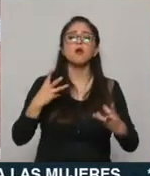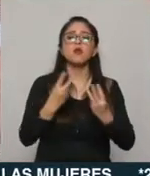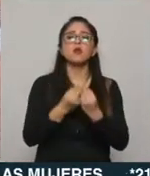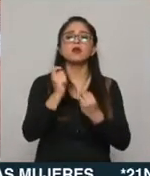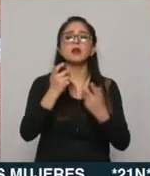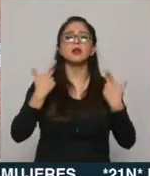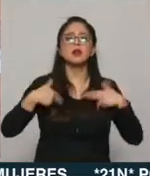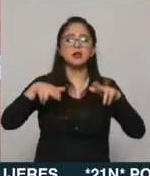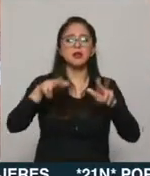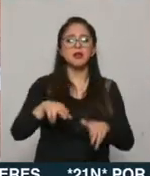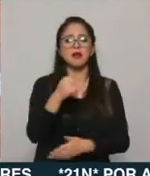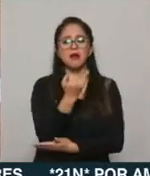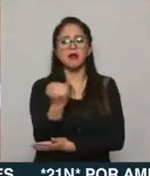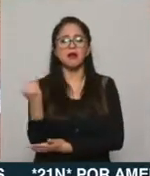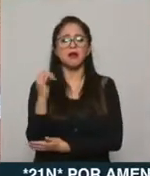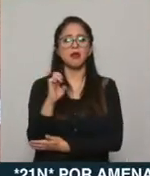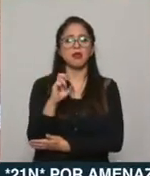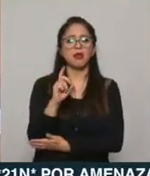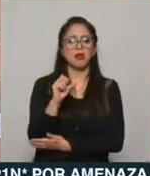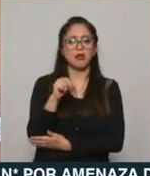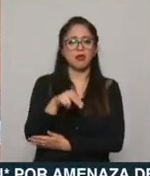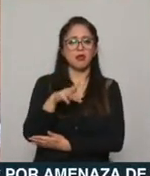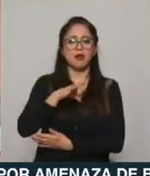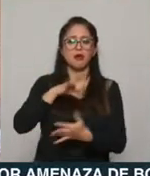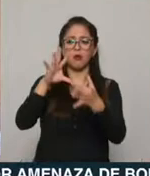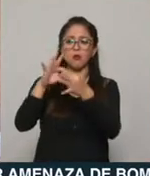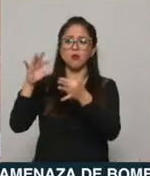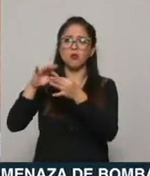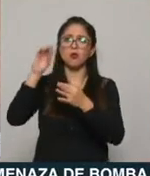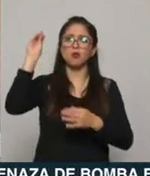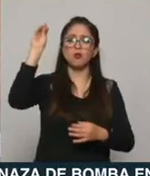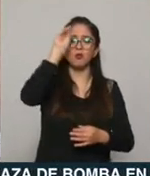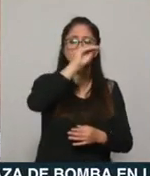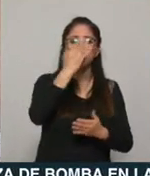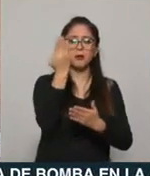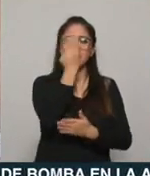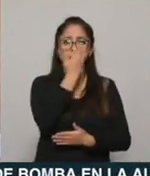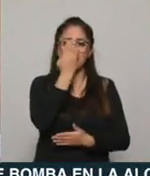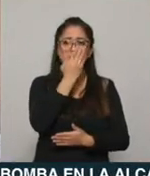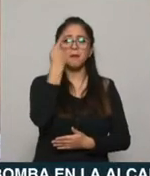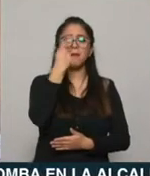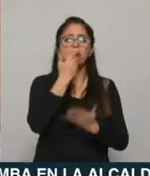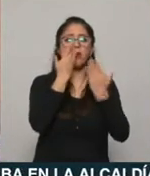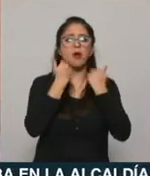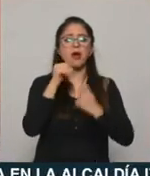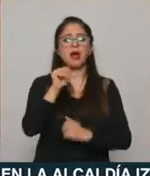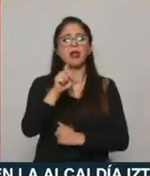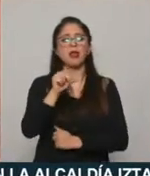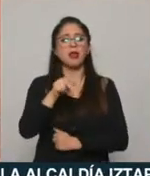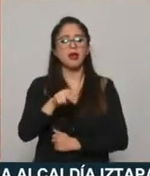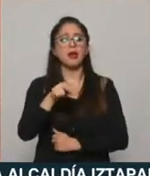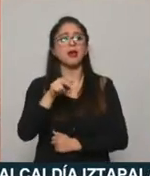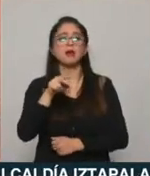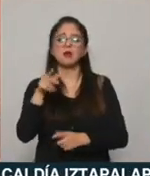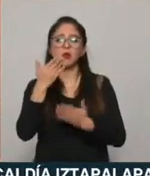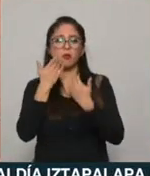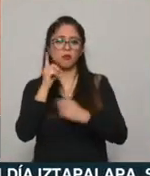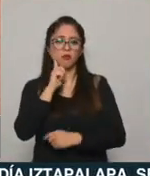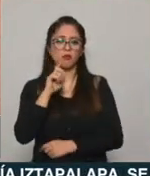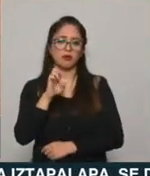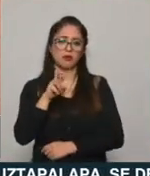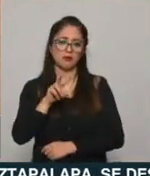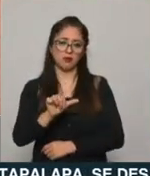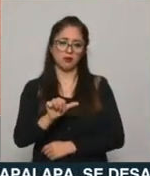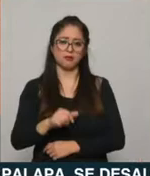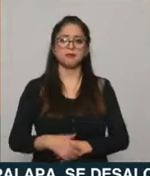representación del Jardín del Edén que cuenta con todos los elementos descritos en la Biblia, excepto por Adán y Eva. De hecho, esta sinagoga fue